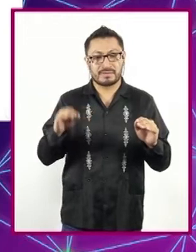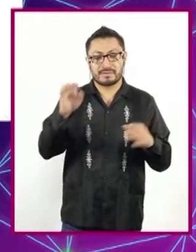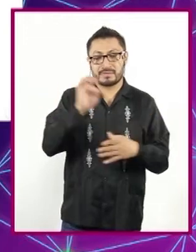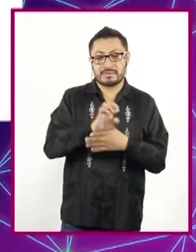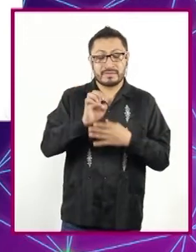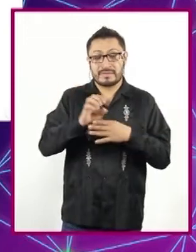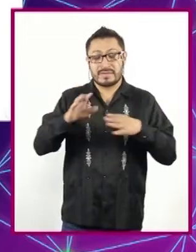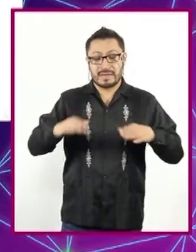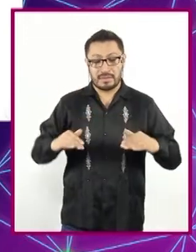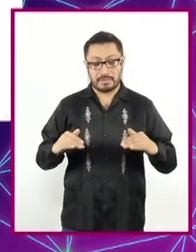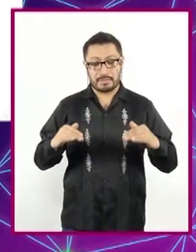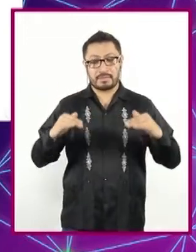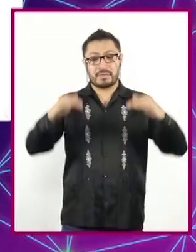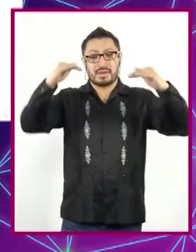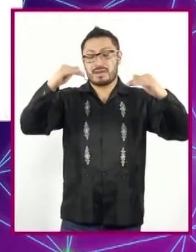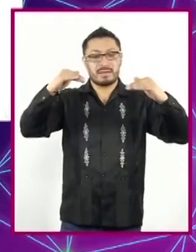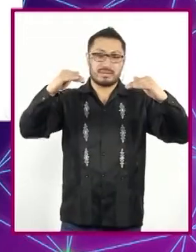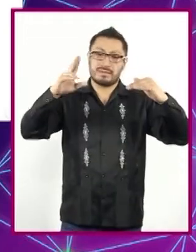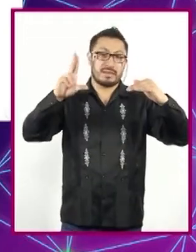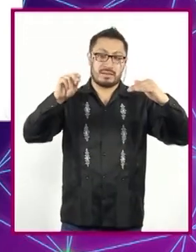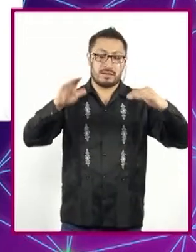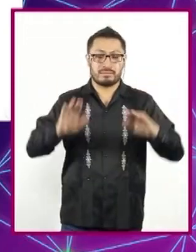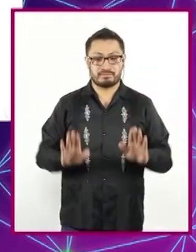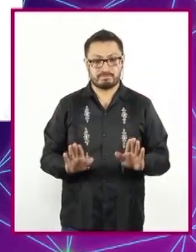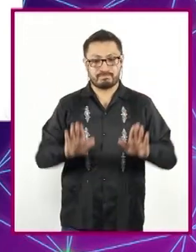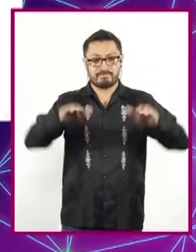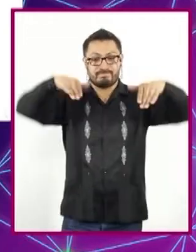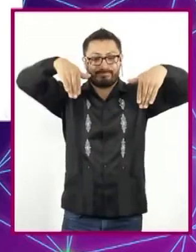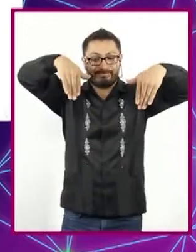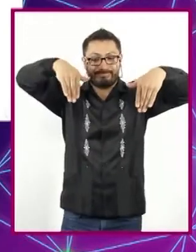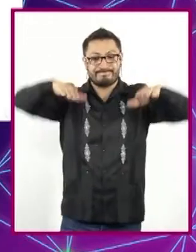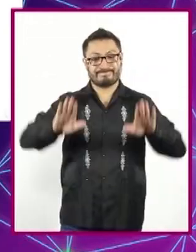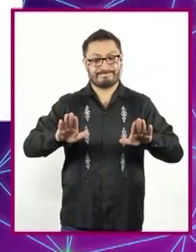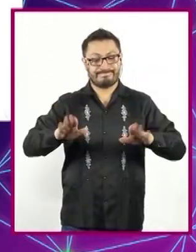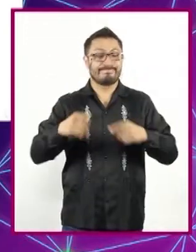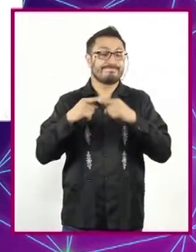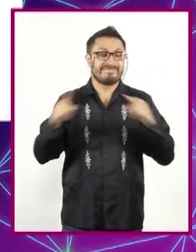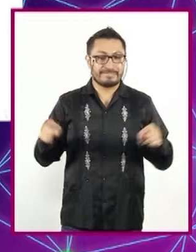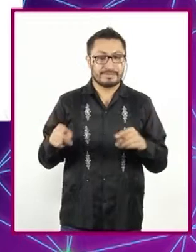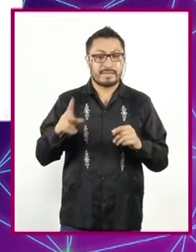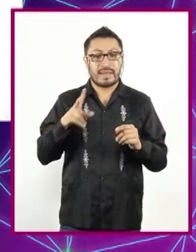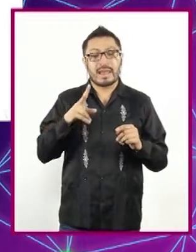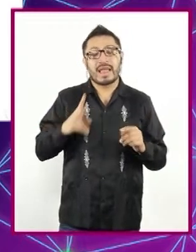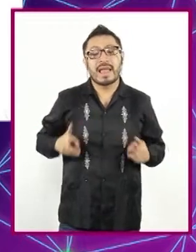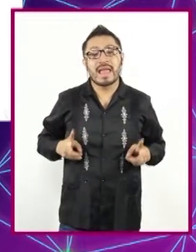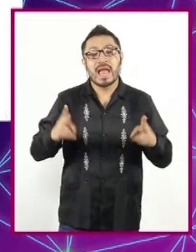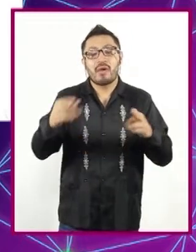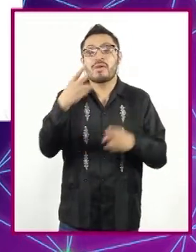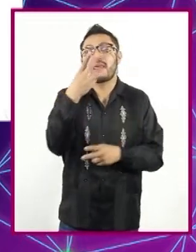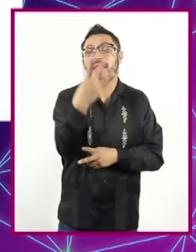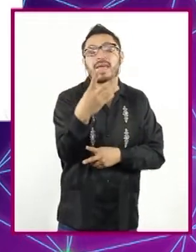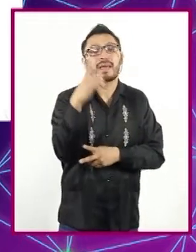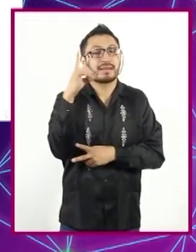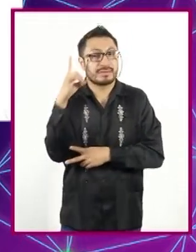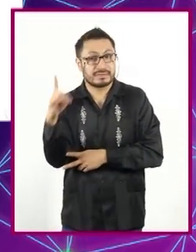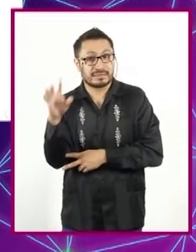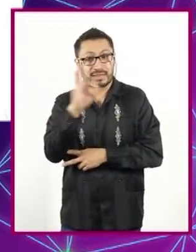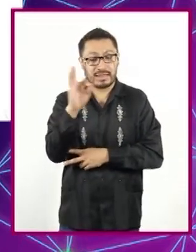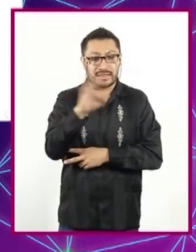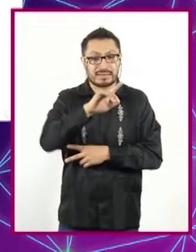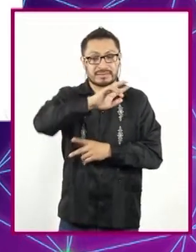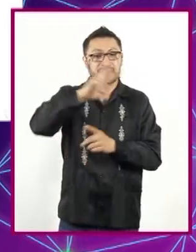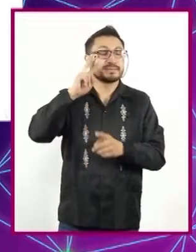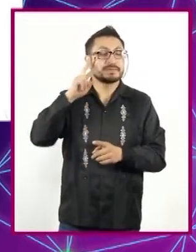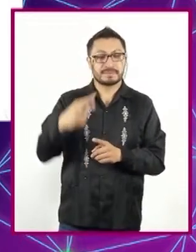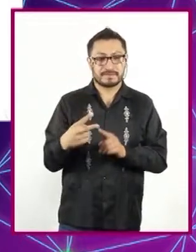quedaría inclinado y no en paralelo a la base. El corte está en 3 dimensiones y si se gira la